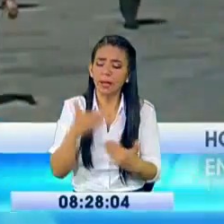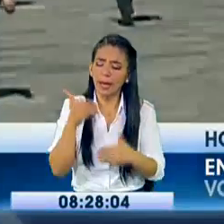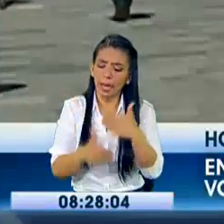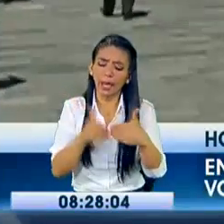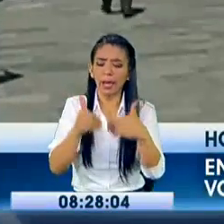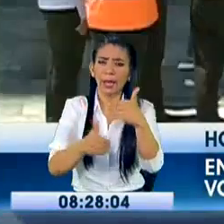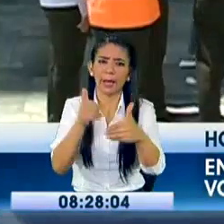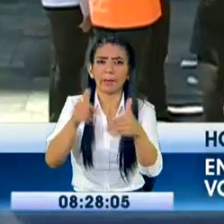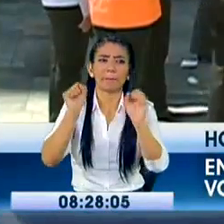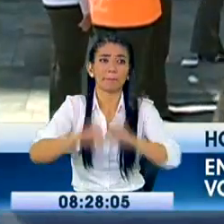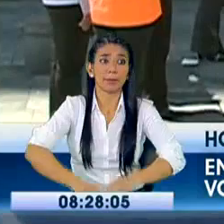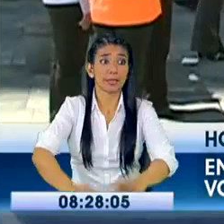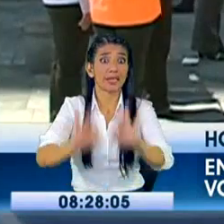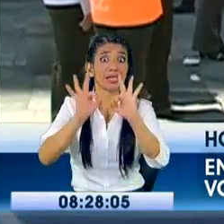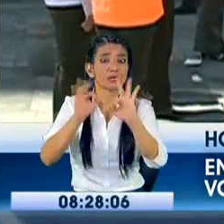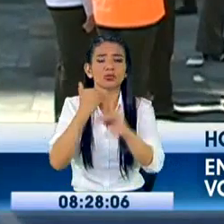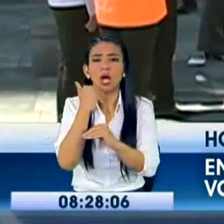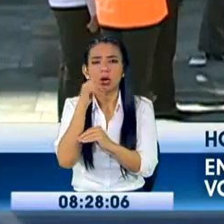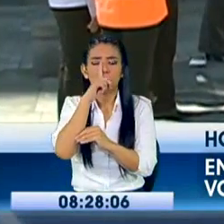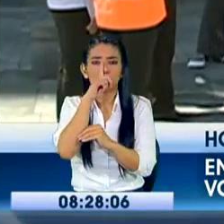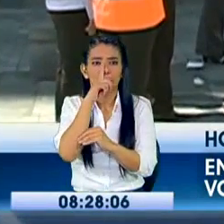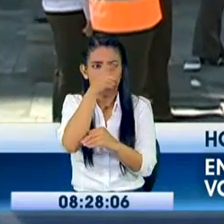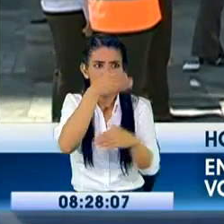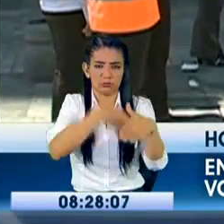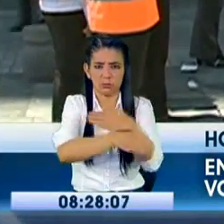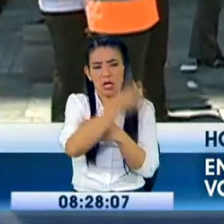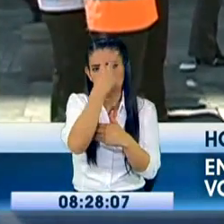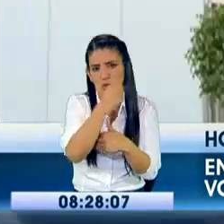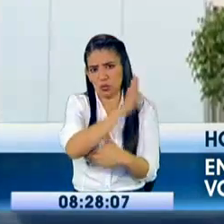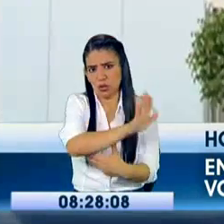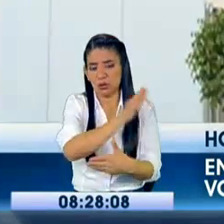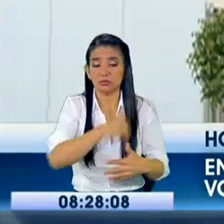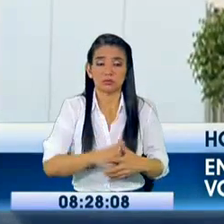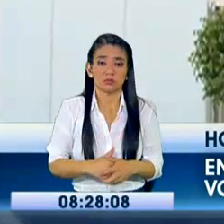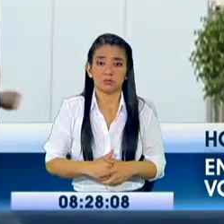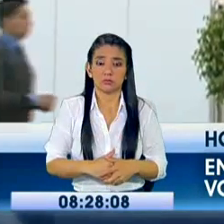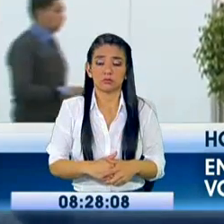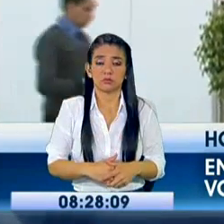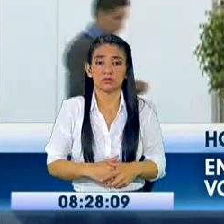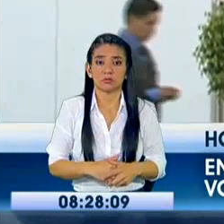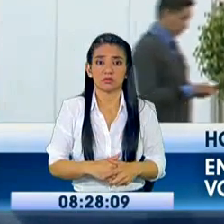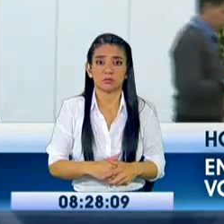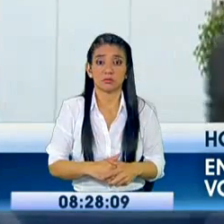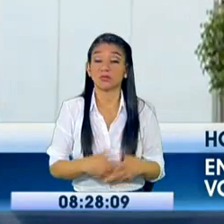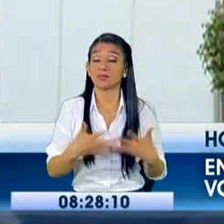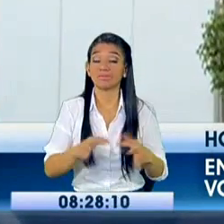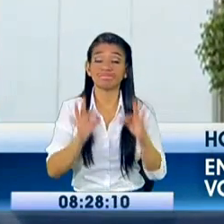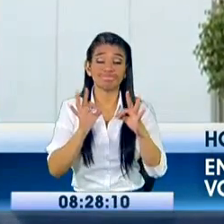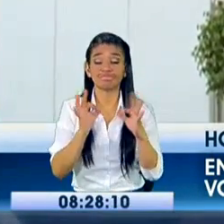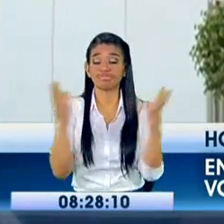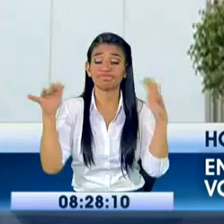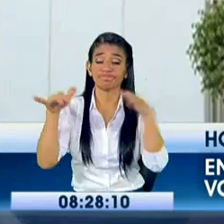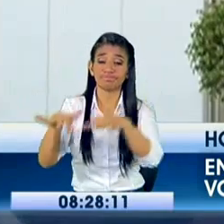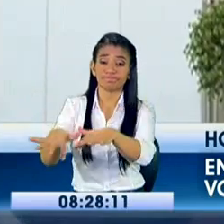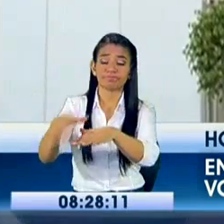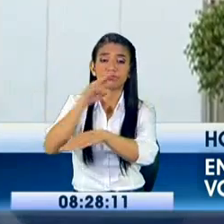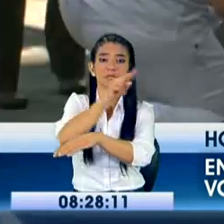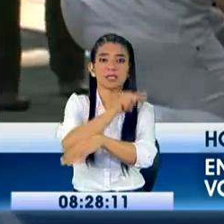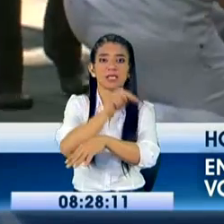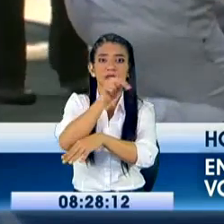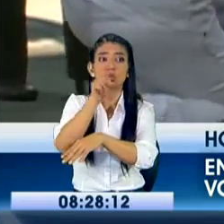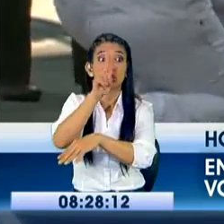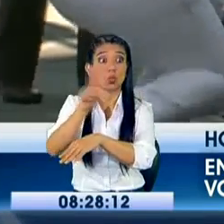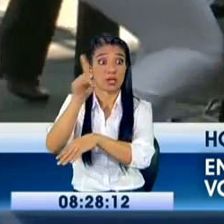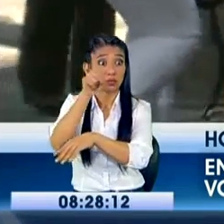departamentos tiene actualizados, al igual que huéspedes y clientes. Según el gerente del hotel, el simulacro se llevó a cabo con éxito, pues el tiempo de duración del mismo